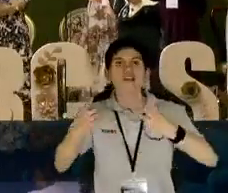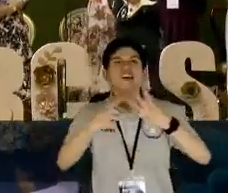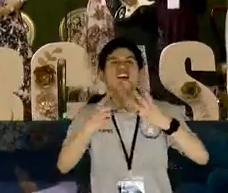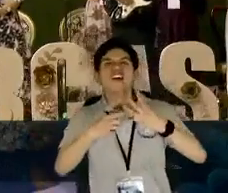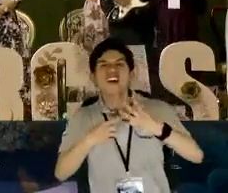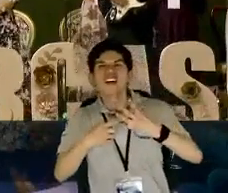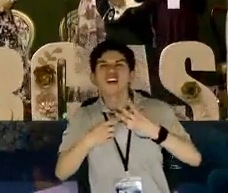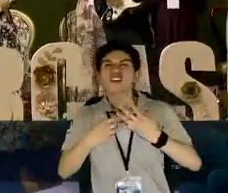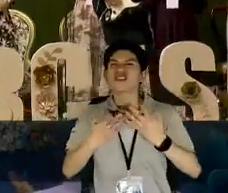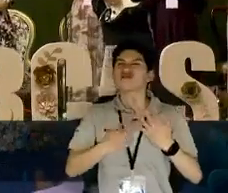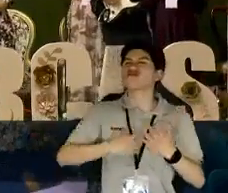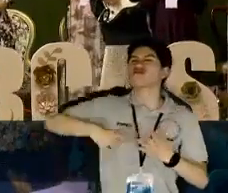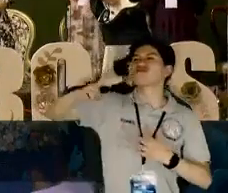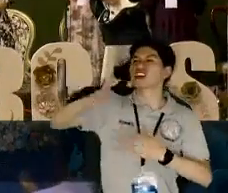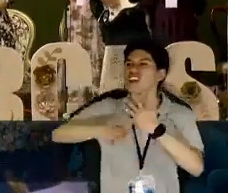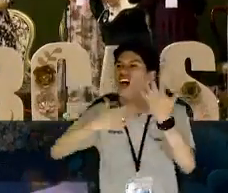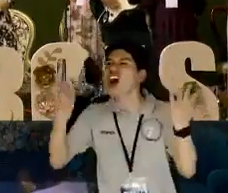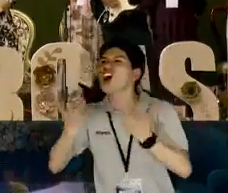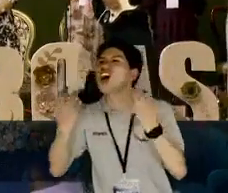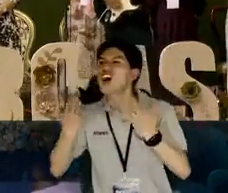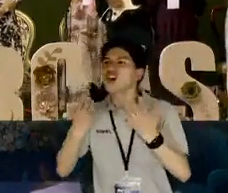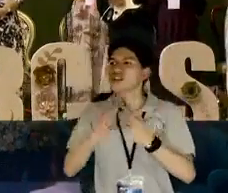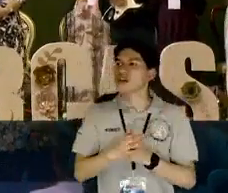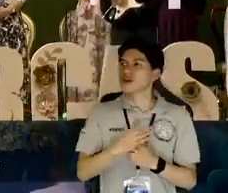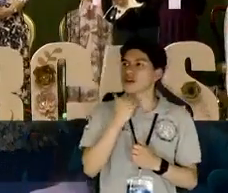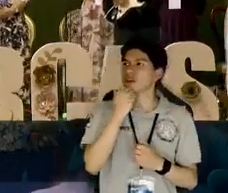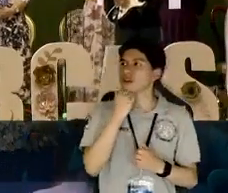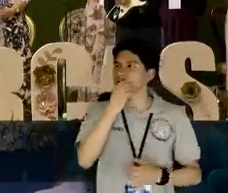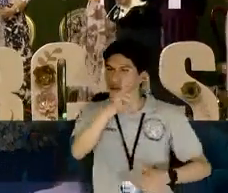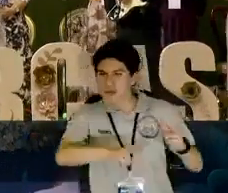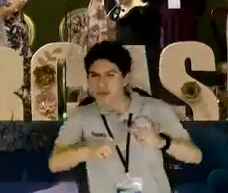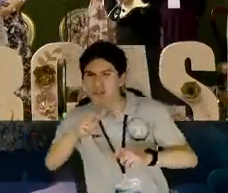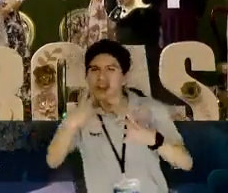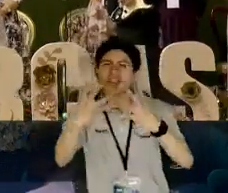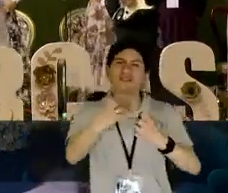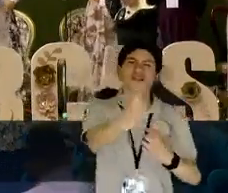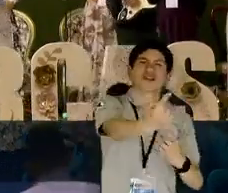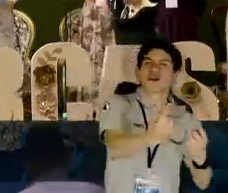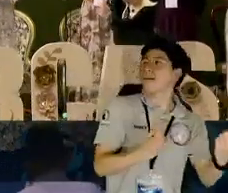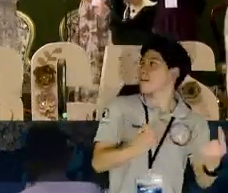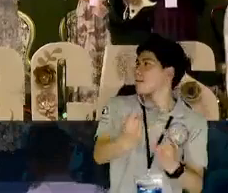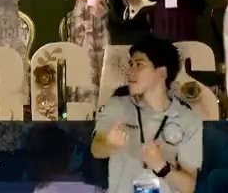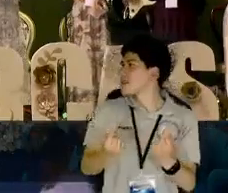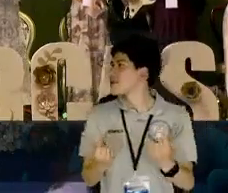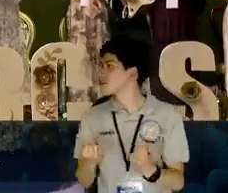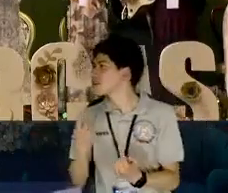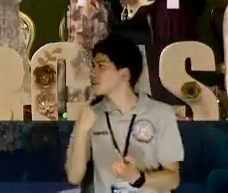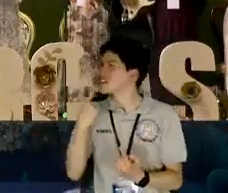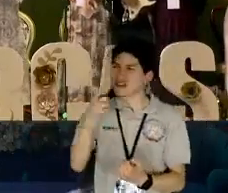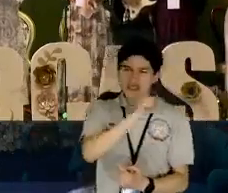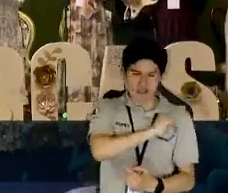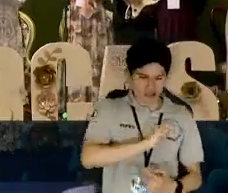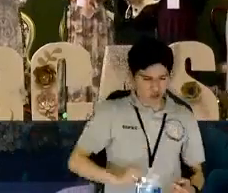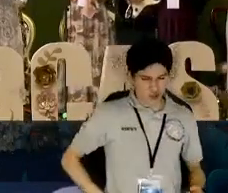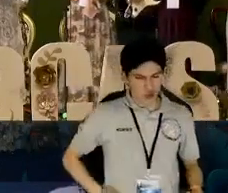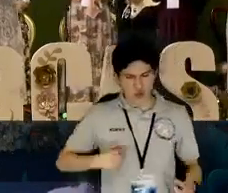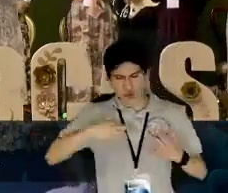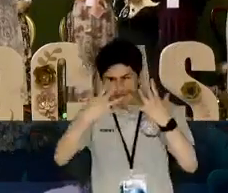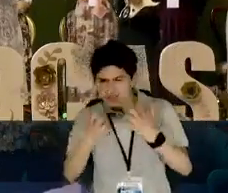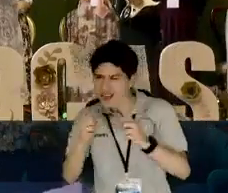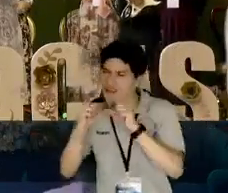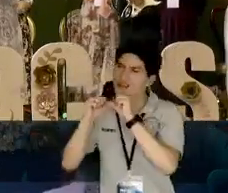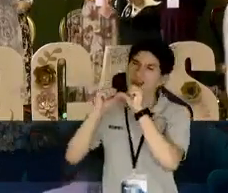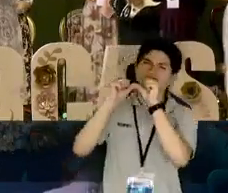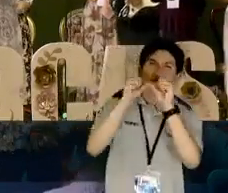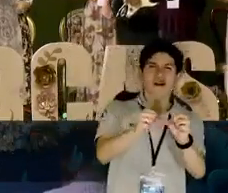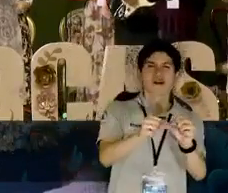si alguien más quiera venir a este lugar a decirle: Señor, yo quiero permanecer en tu iglesia. Alguien que de pronto haya